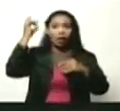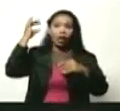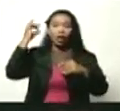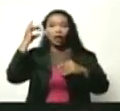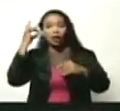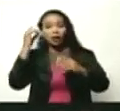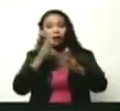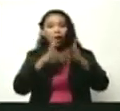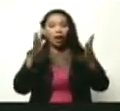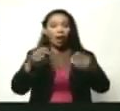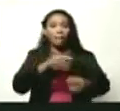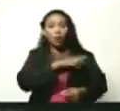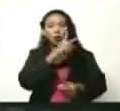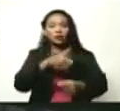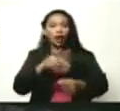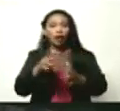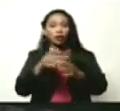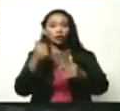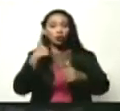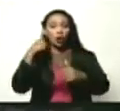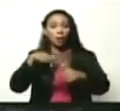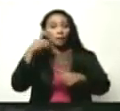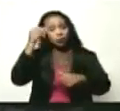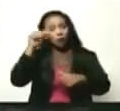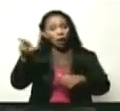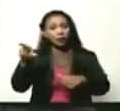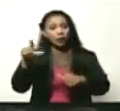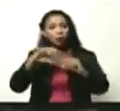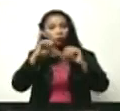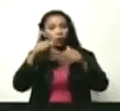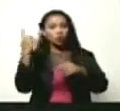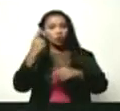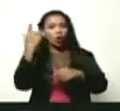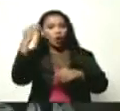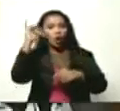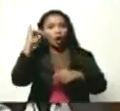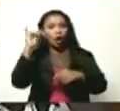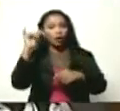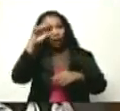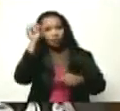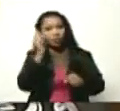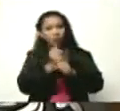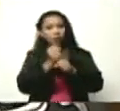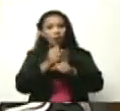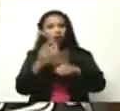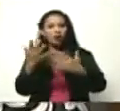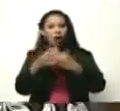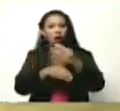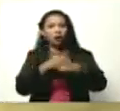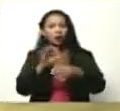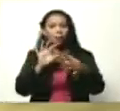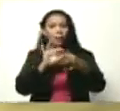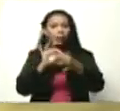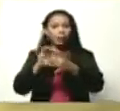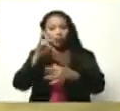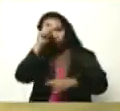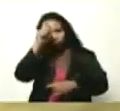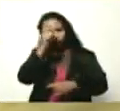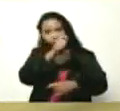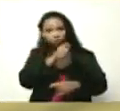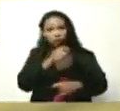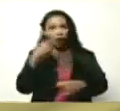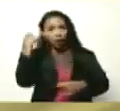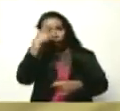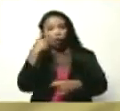gran poesía. Creo que a partir de allí solo está el trabajo que hacer de articularnos y reconocernos. Que la cara